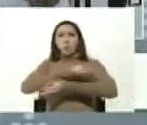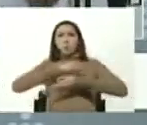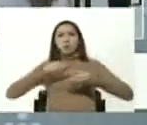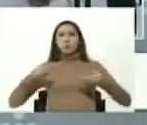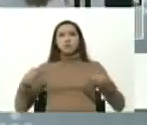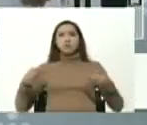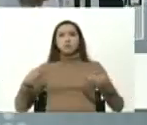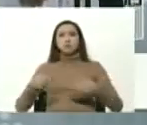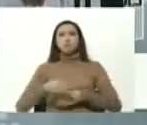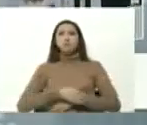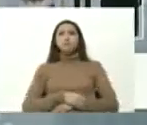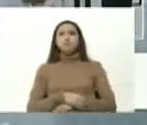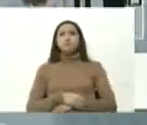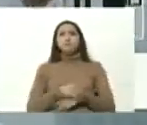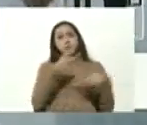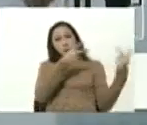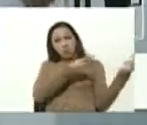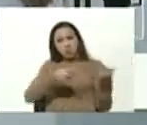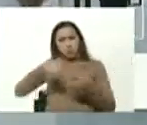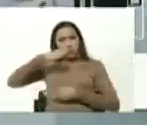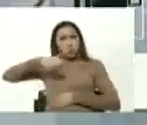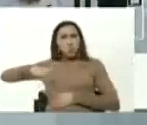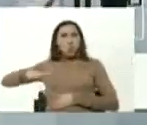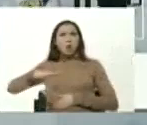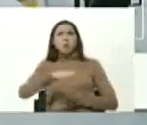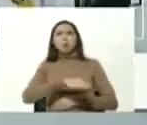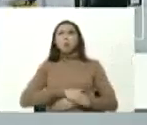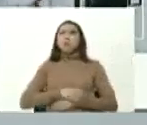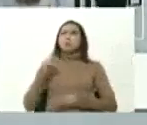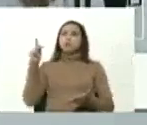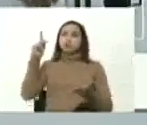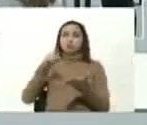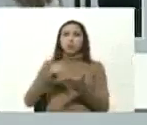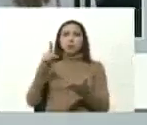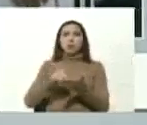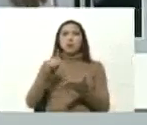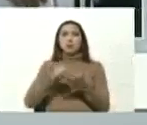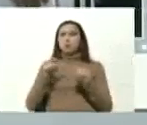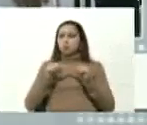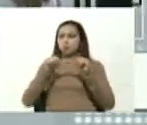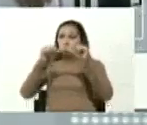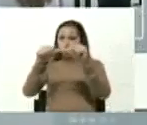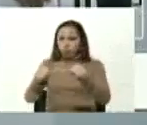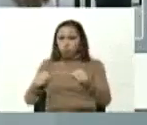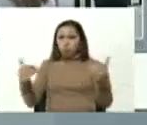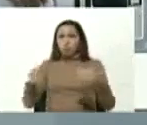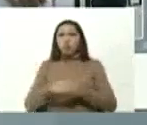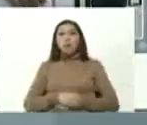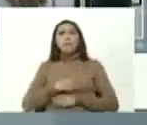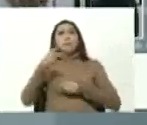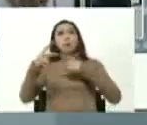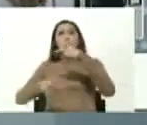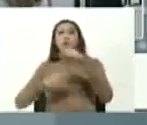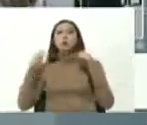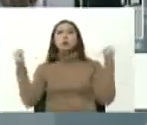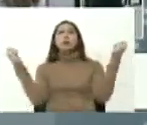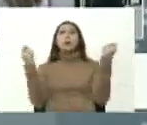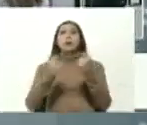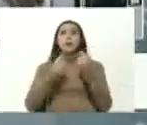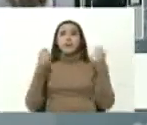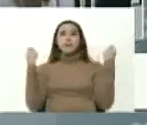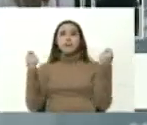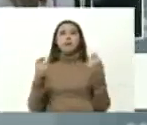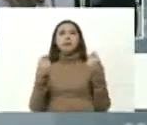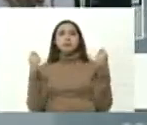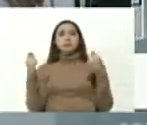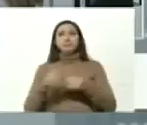elecciones. Los invito y las invito a que vayamos avanzando en este proceso de campaña electoral y, por